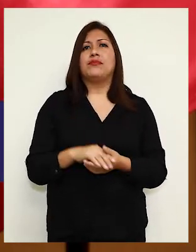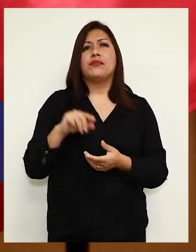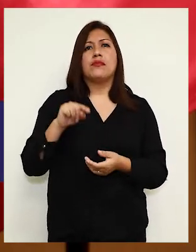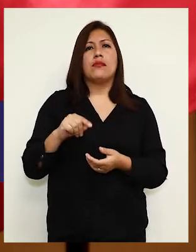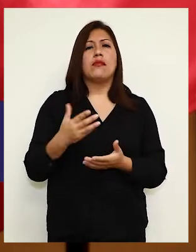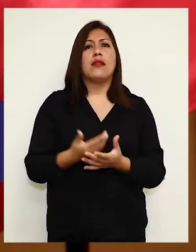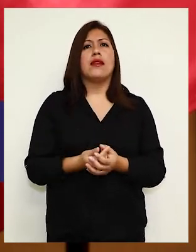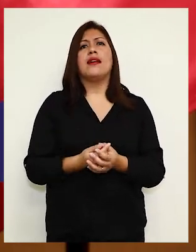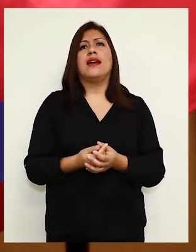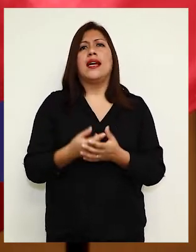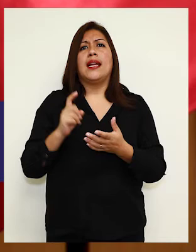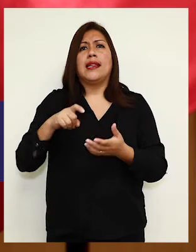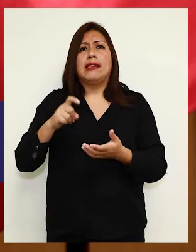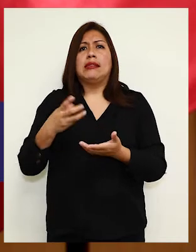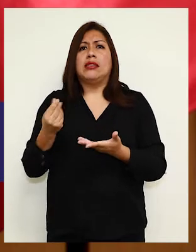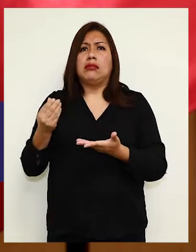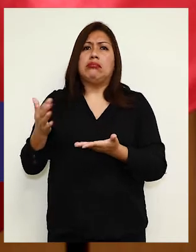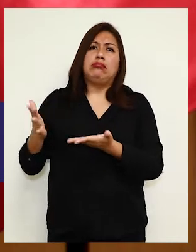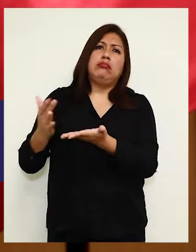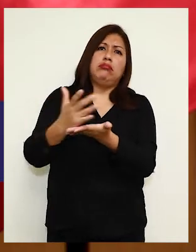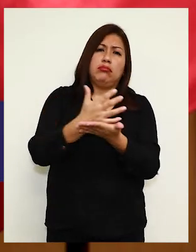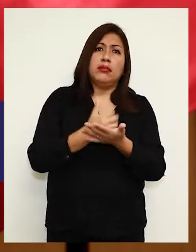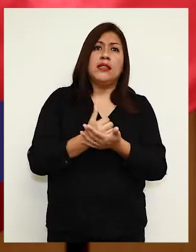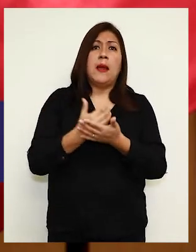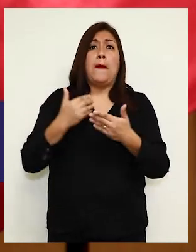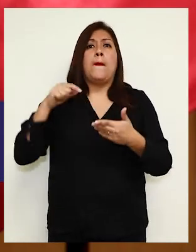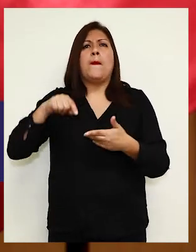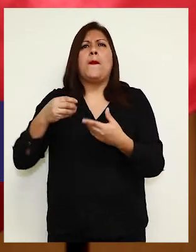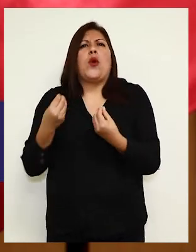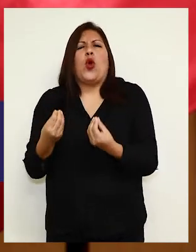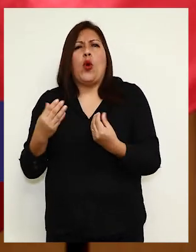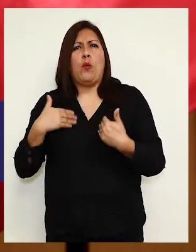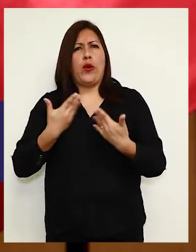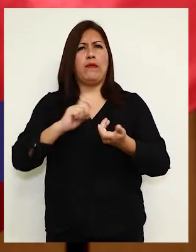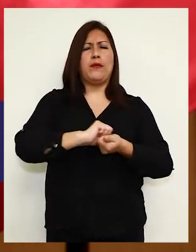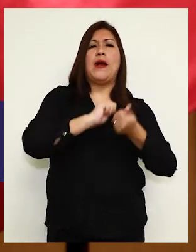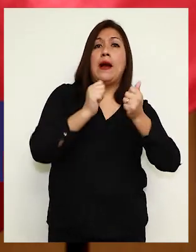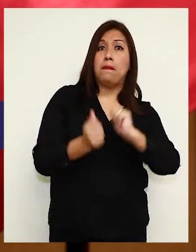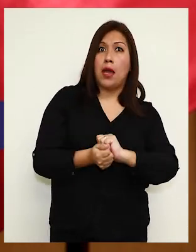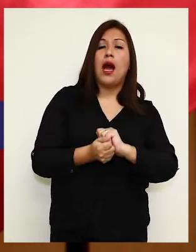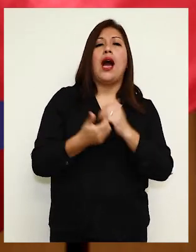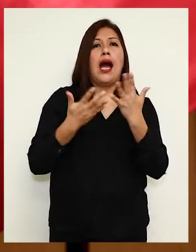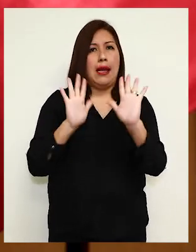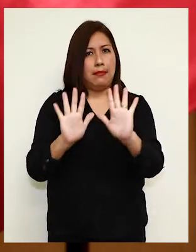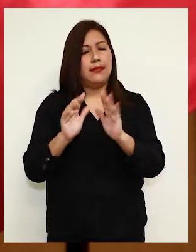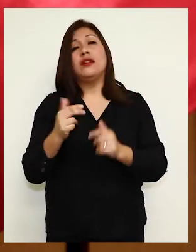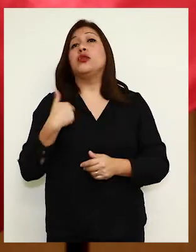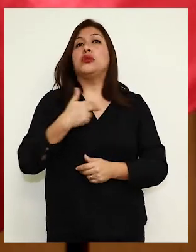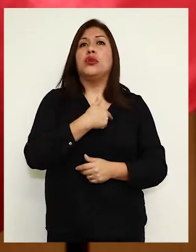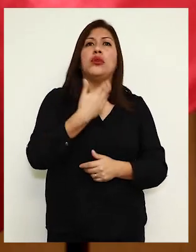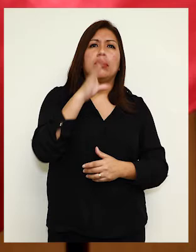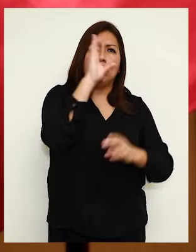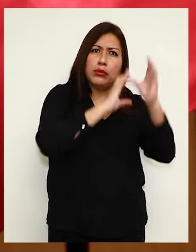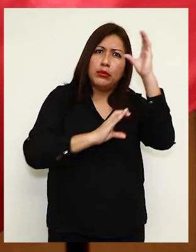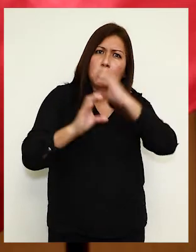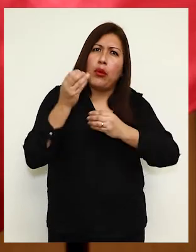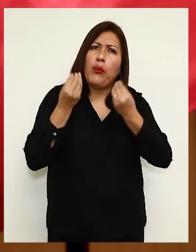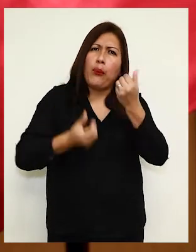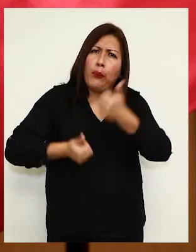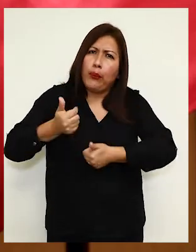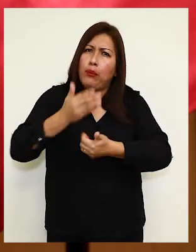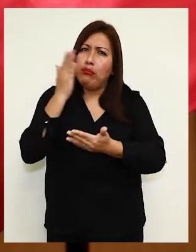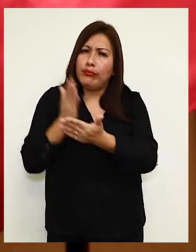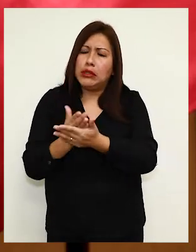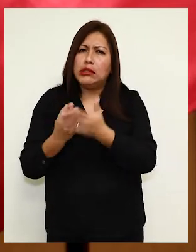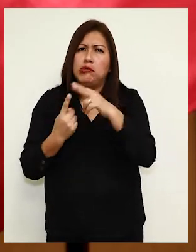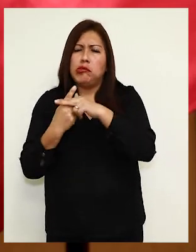recaudados. Para cambiar esto, nosotros hemos encontrado la raíz del problema y es por eso que hemos realizado